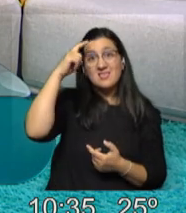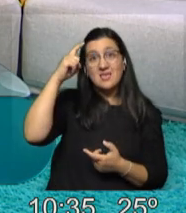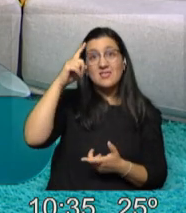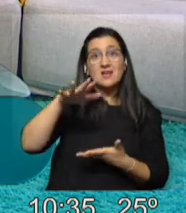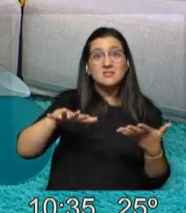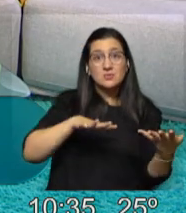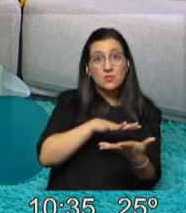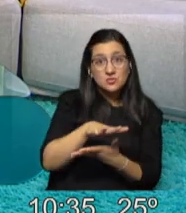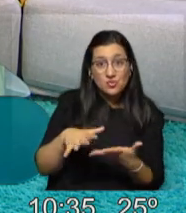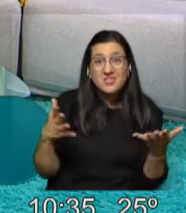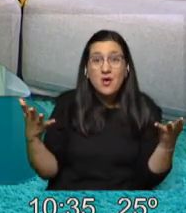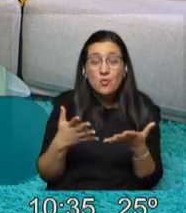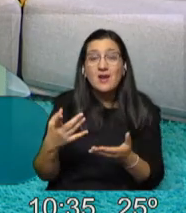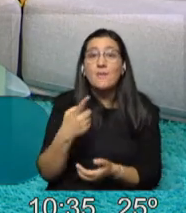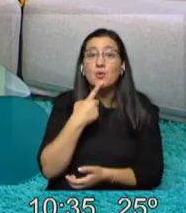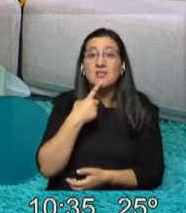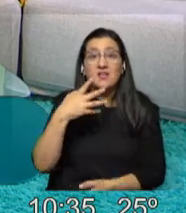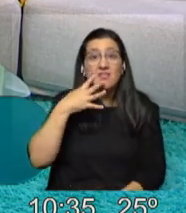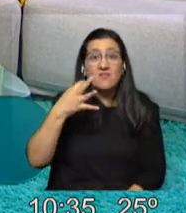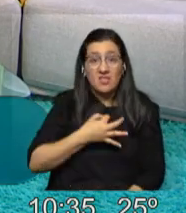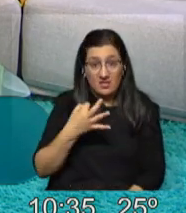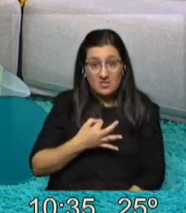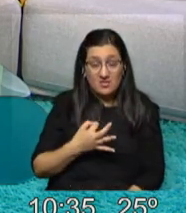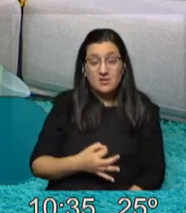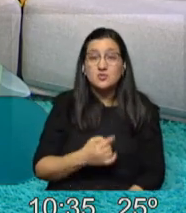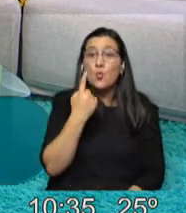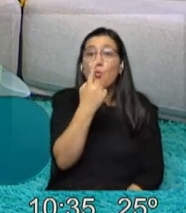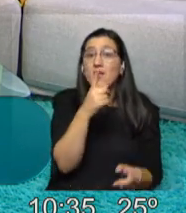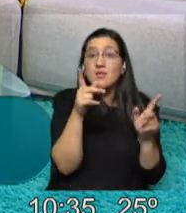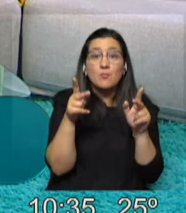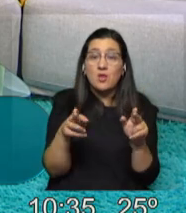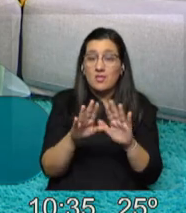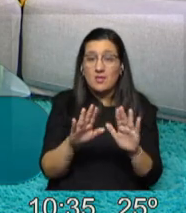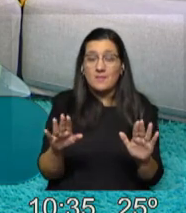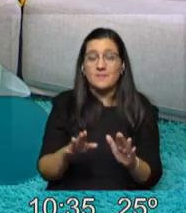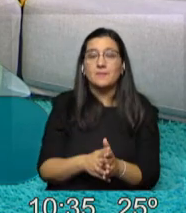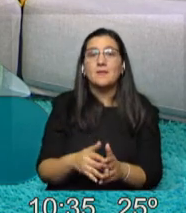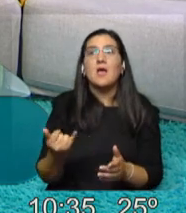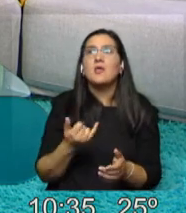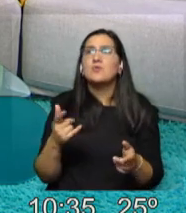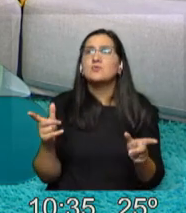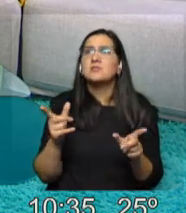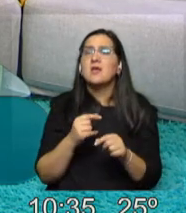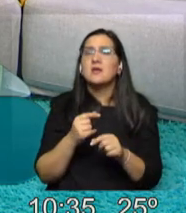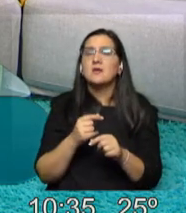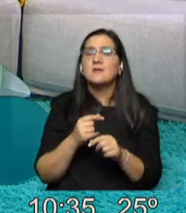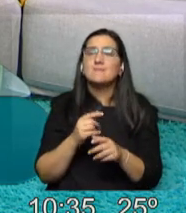hoy políticamente con este tema. Una temporada. Sí, una temporada. Hay un cierre